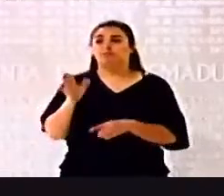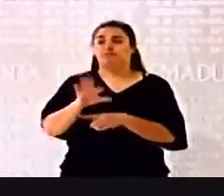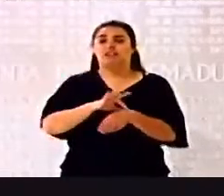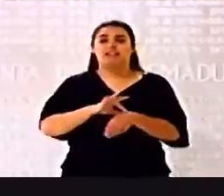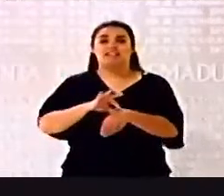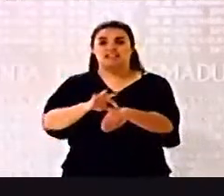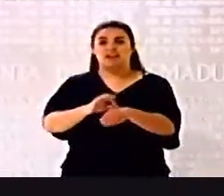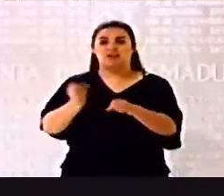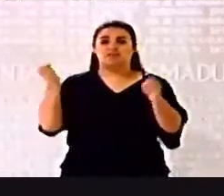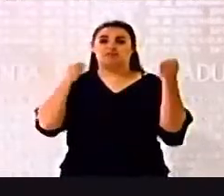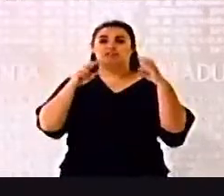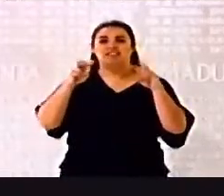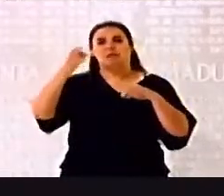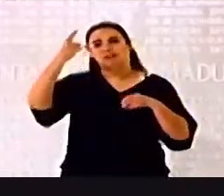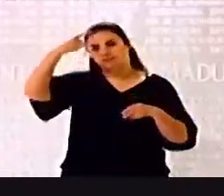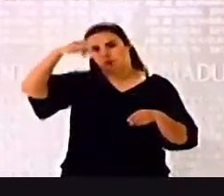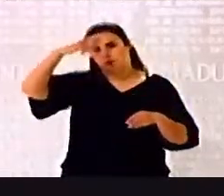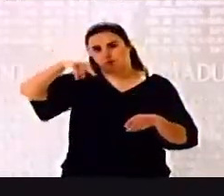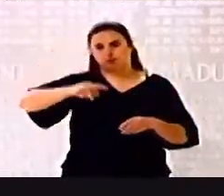los espectáculos taurinos.